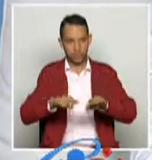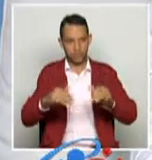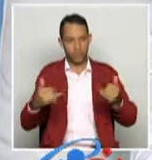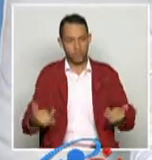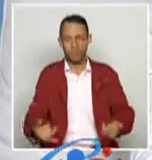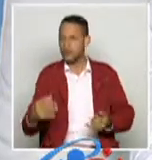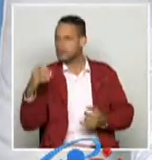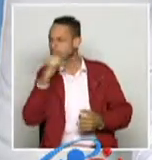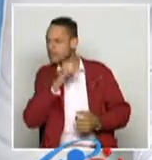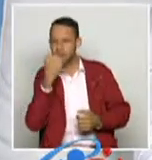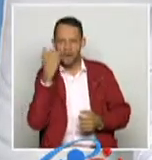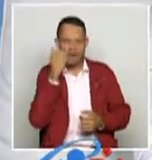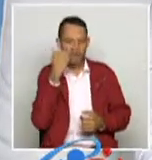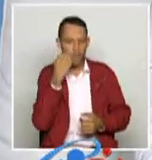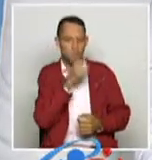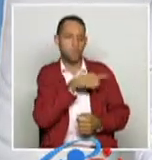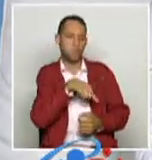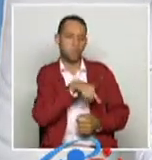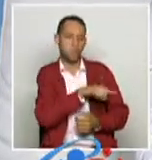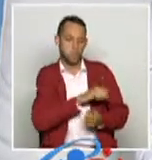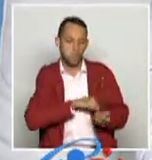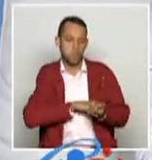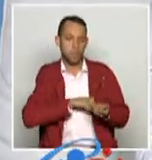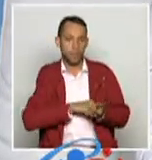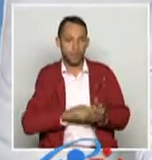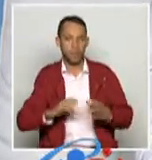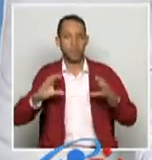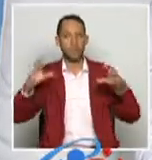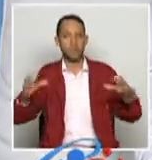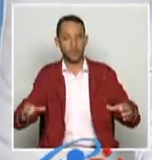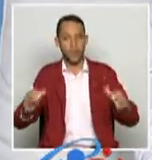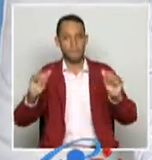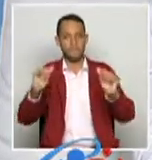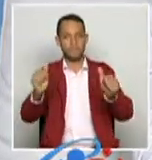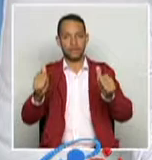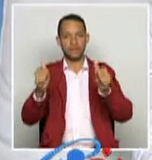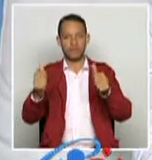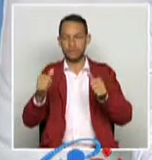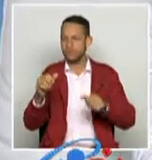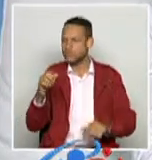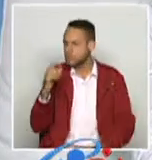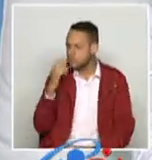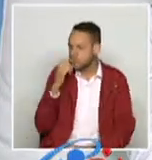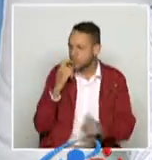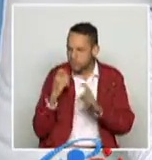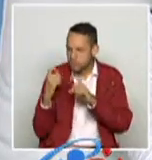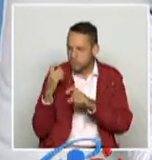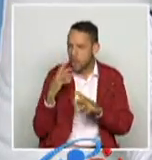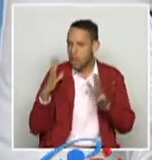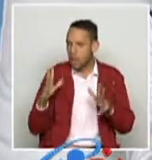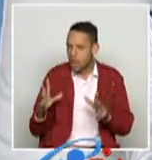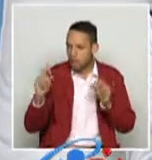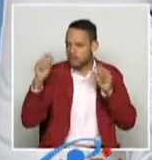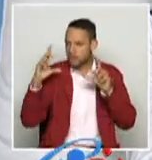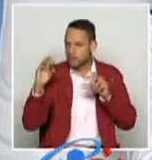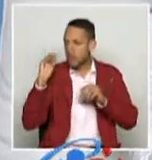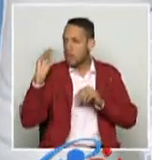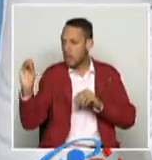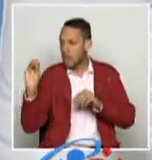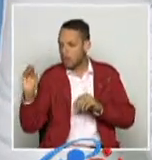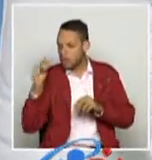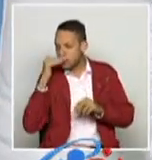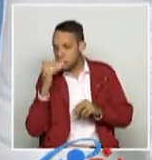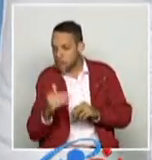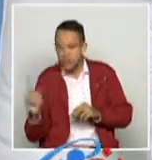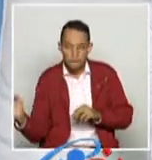un niño enfermo del corazón. O sea que ahí la comunidad en general está alerta para que con cualquiera de estos que